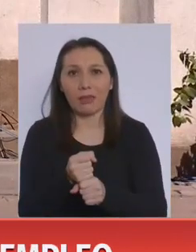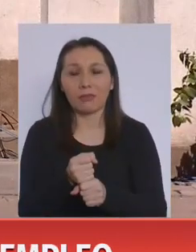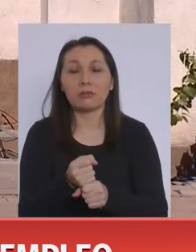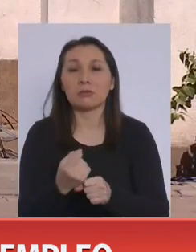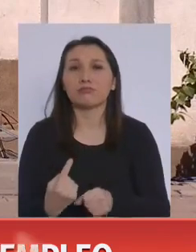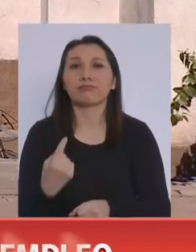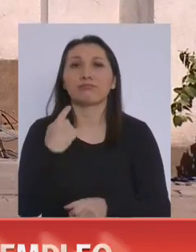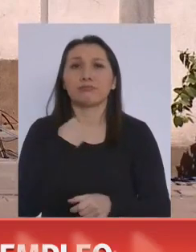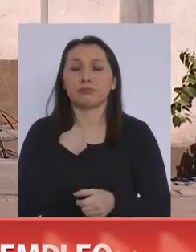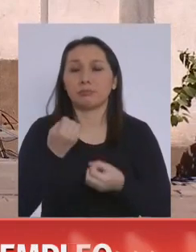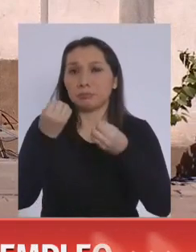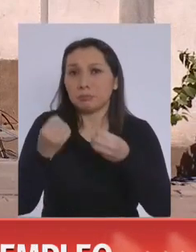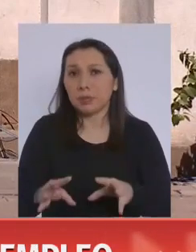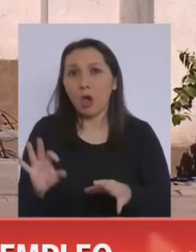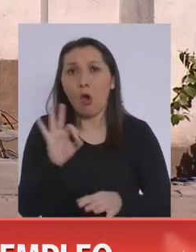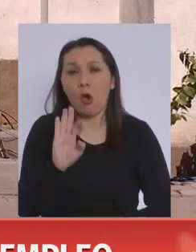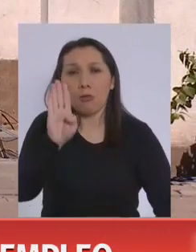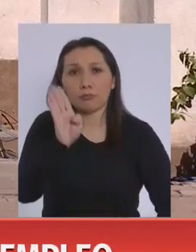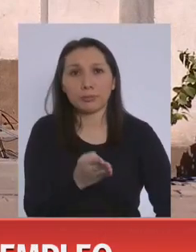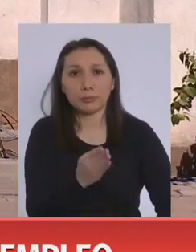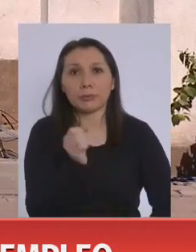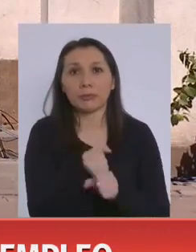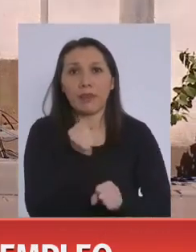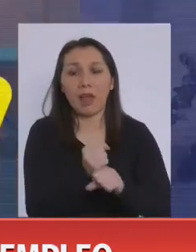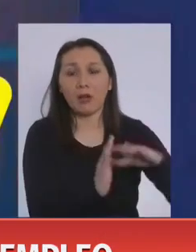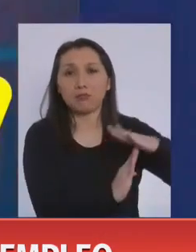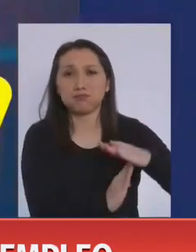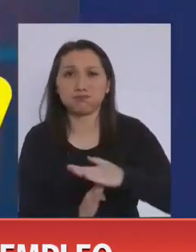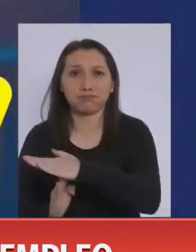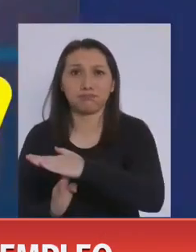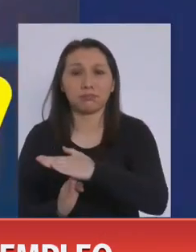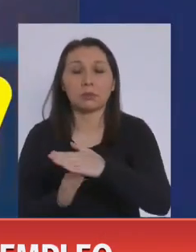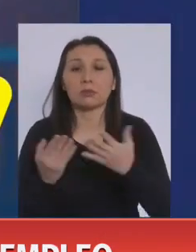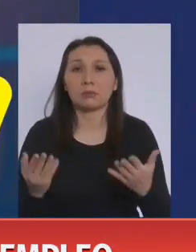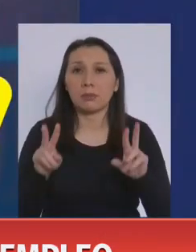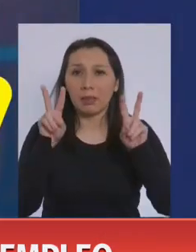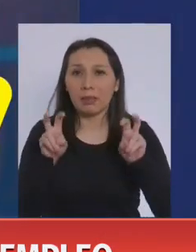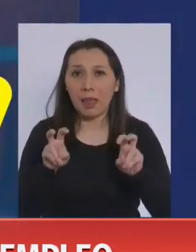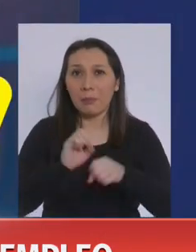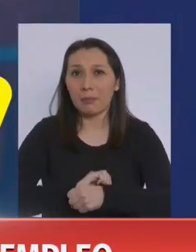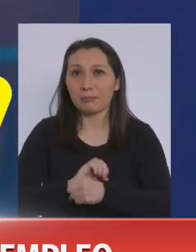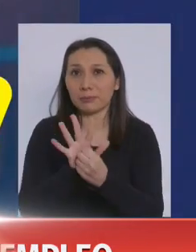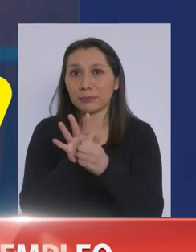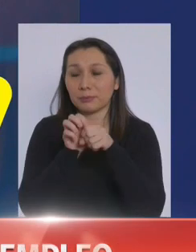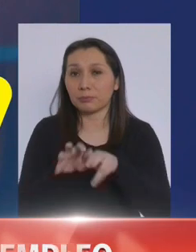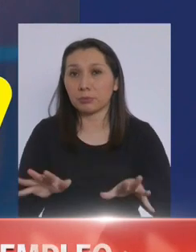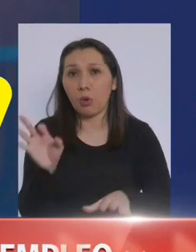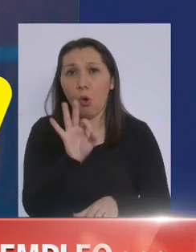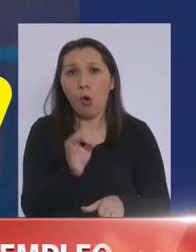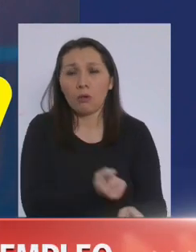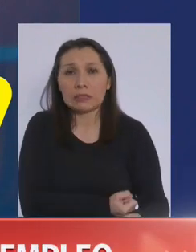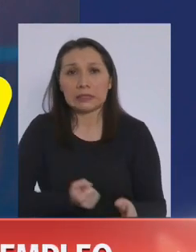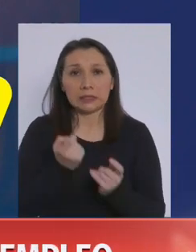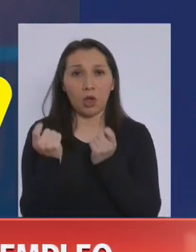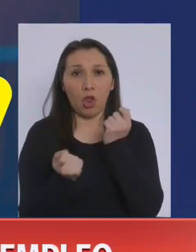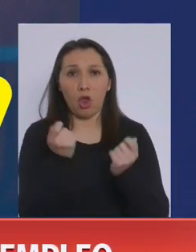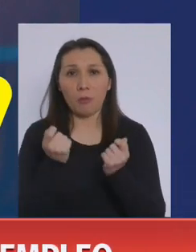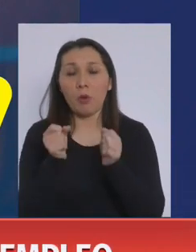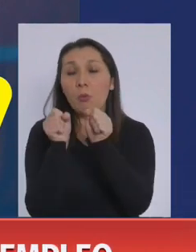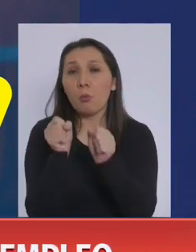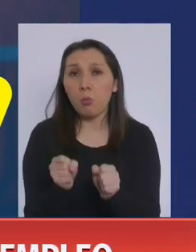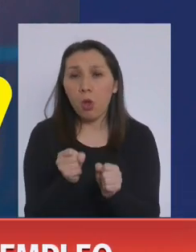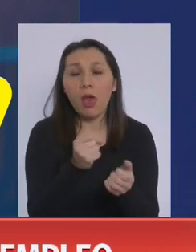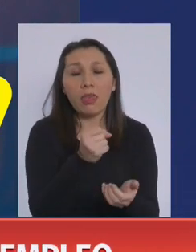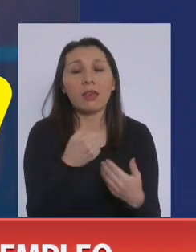que hayan sufrido pérdida o suspensión de sus empleos producto de la pandemia o de la recesión